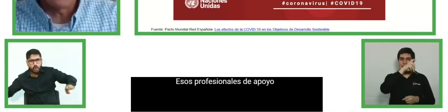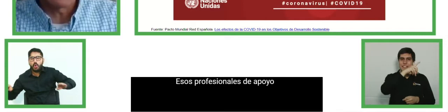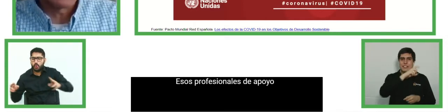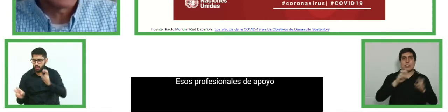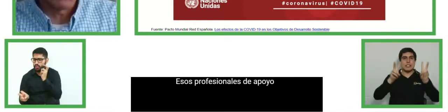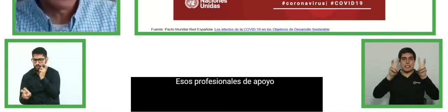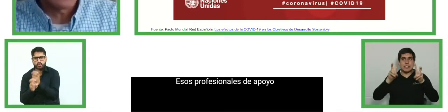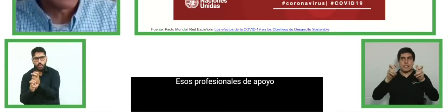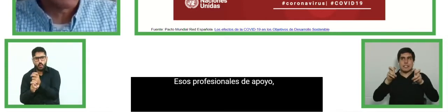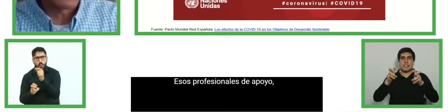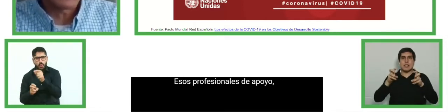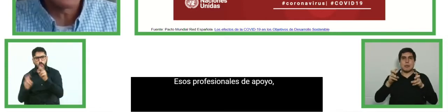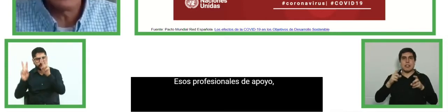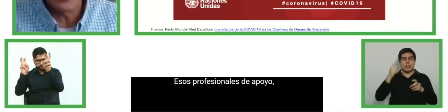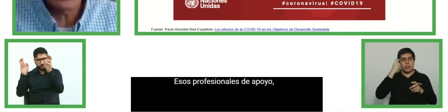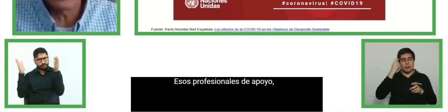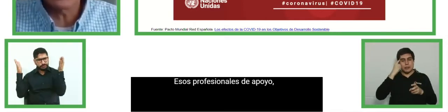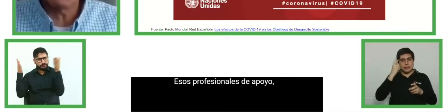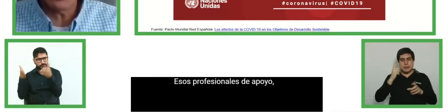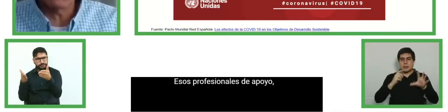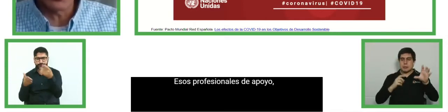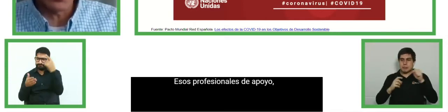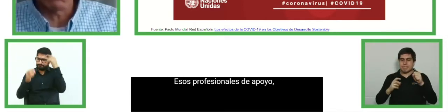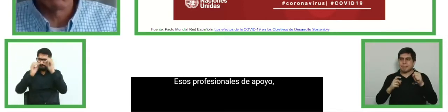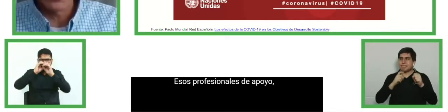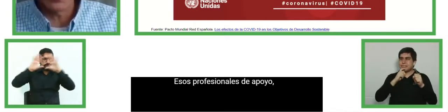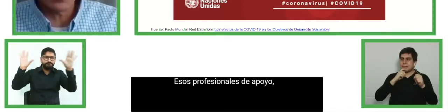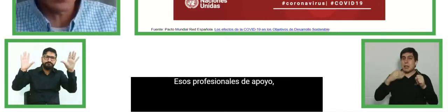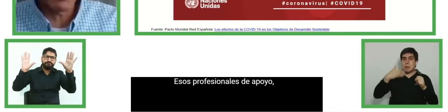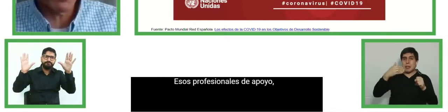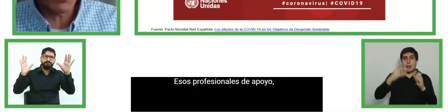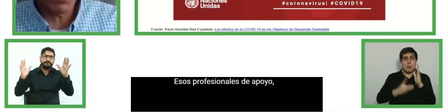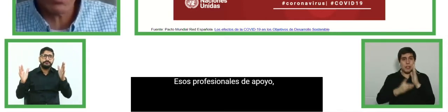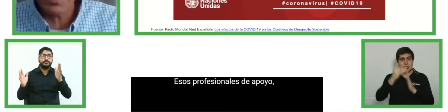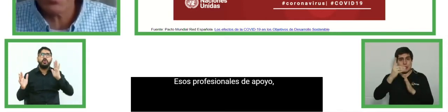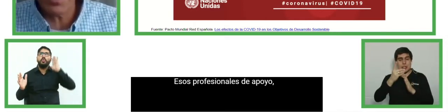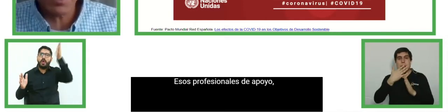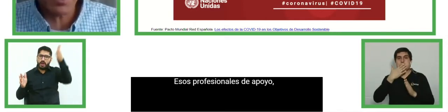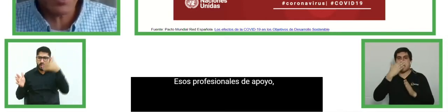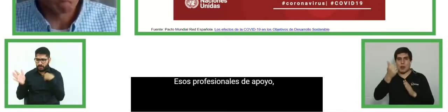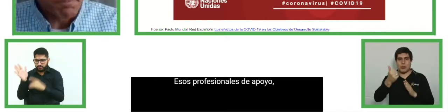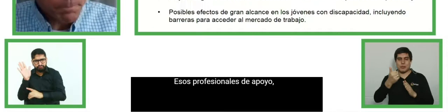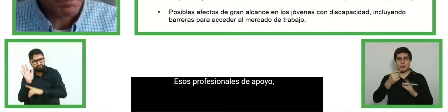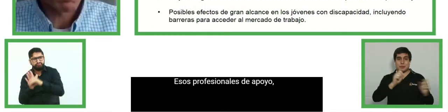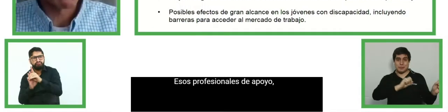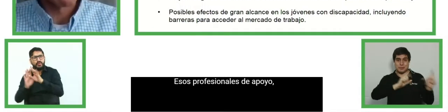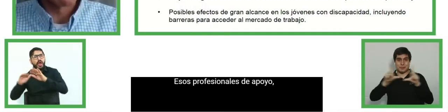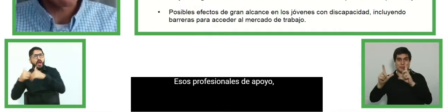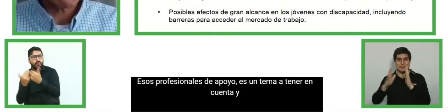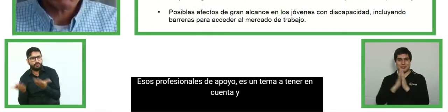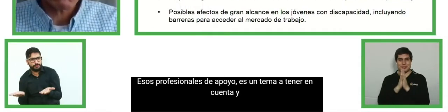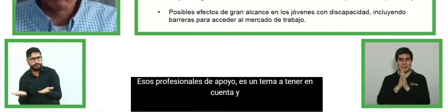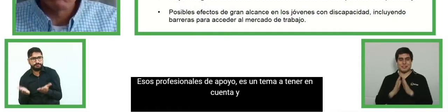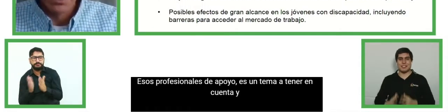tema desde luego a tener en cuenta y a seguir trabajando en ello. Siguiente, por favor, transparencia.